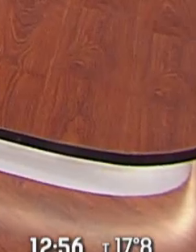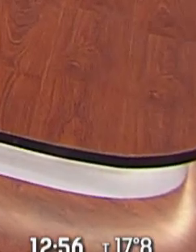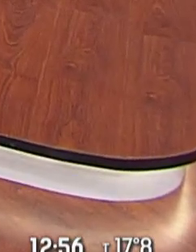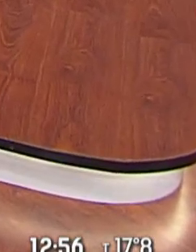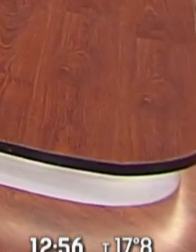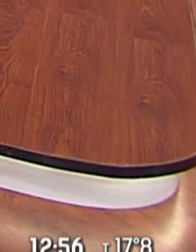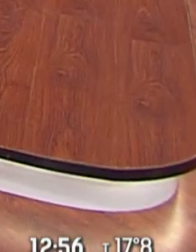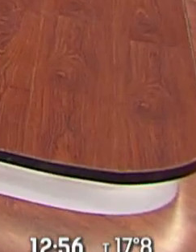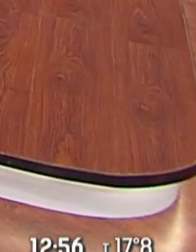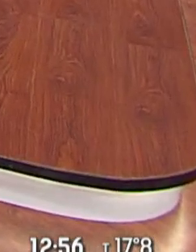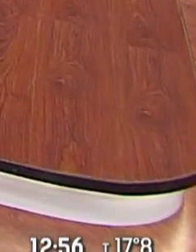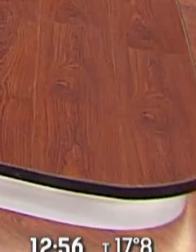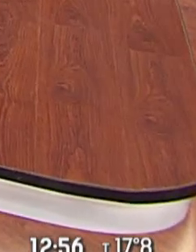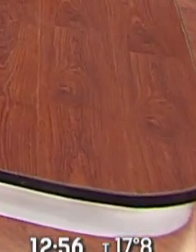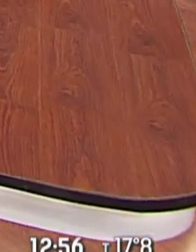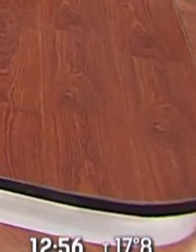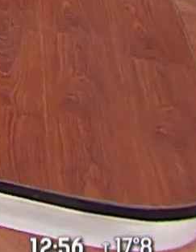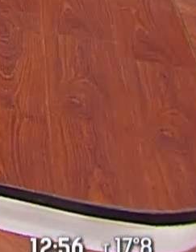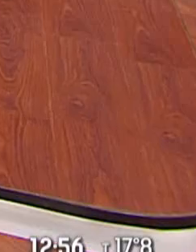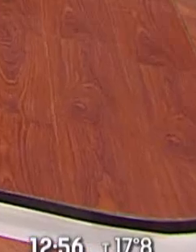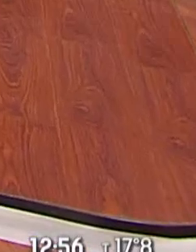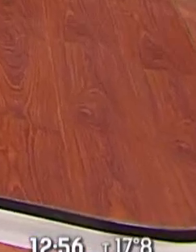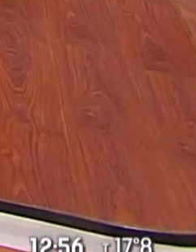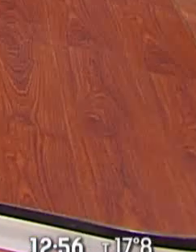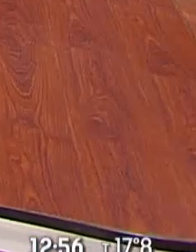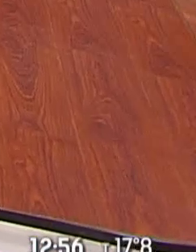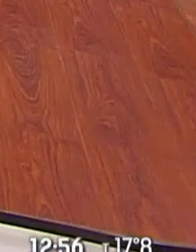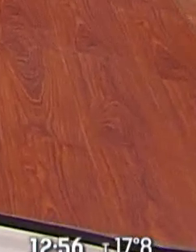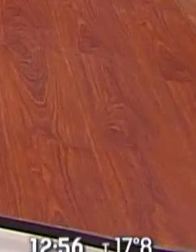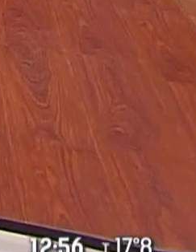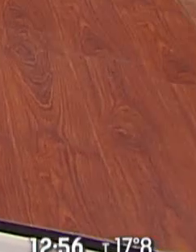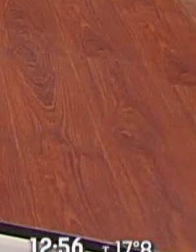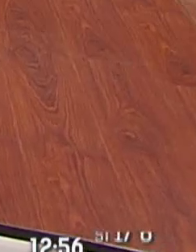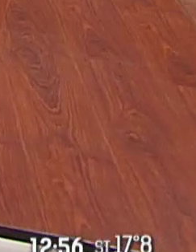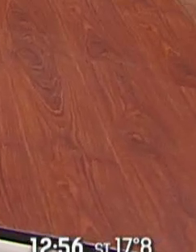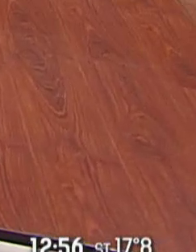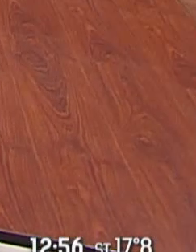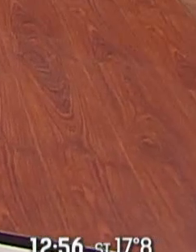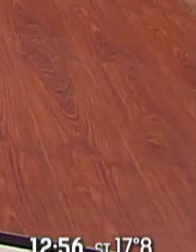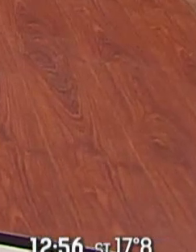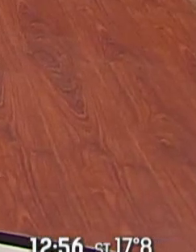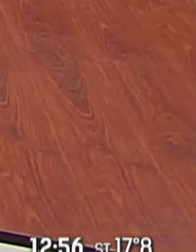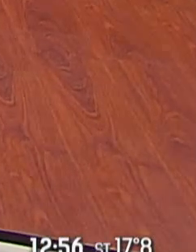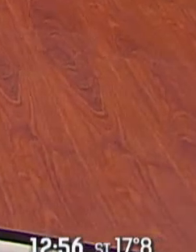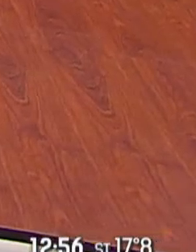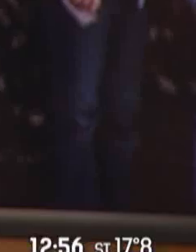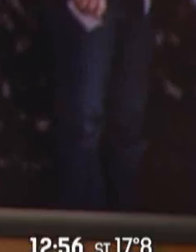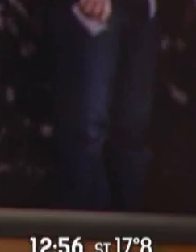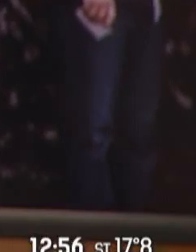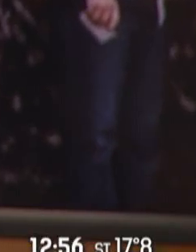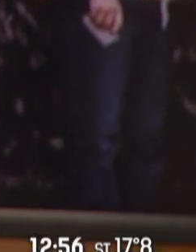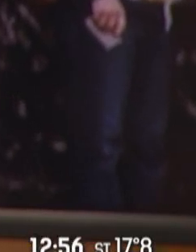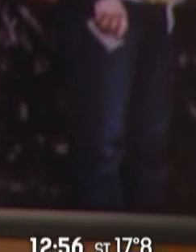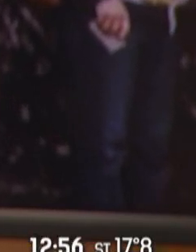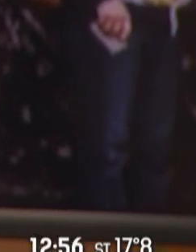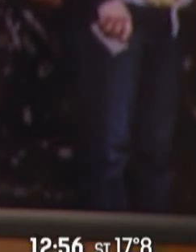por la invitación. Estábamos viendo ese informe durante todo el año, te imaginás, venimos haciendo informes sobre Venezuela. Sí. Vos mismo ya estuviste para hablar con nosotros sobre el